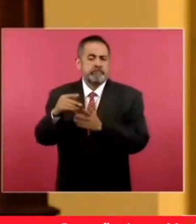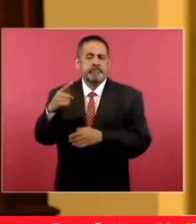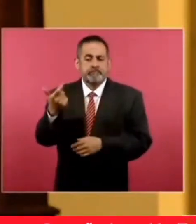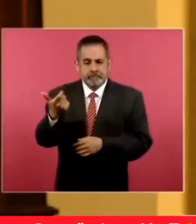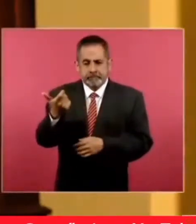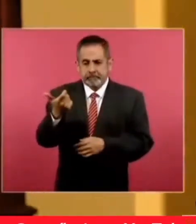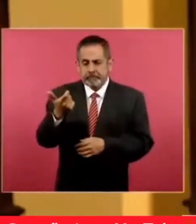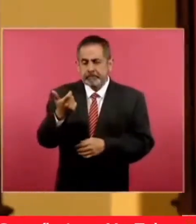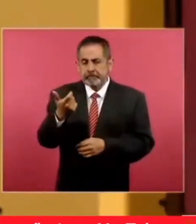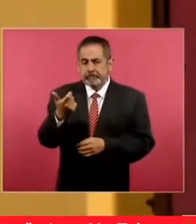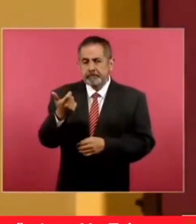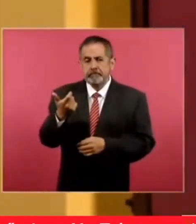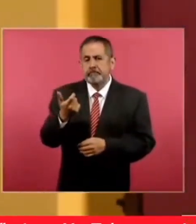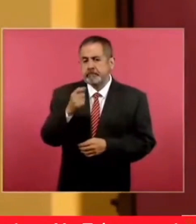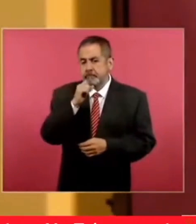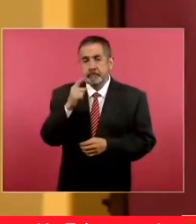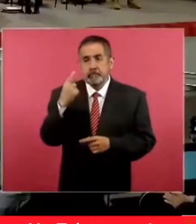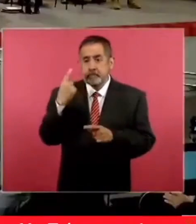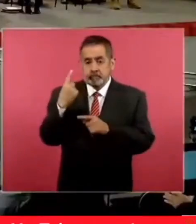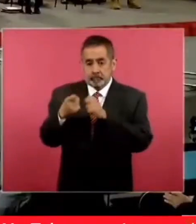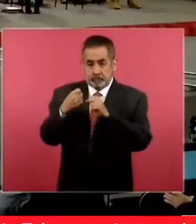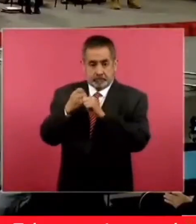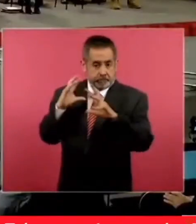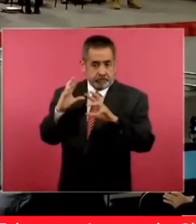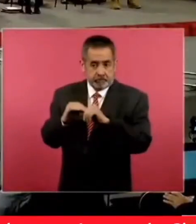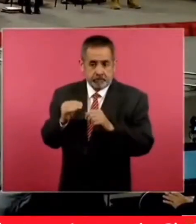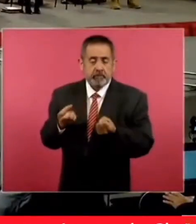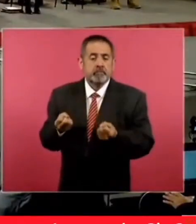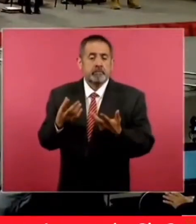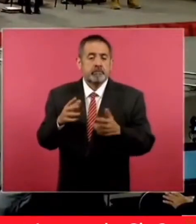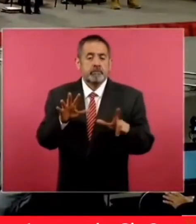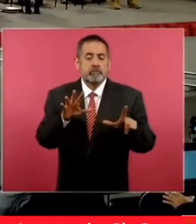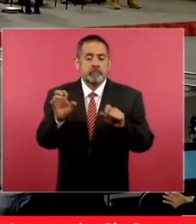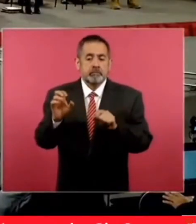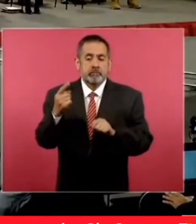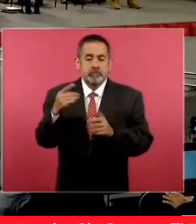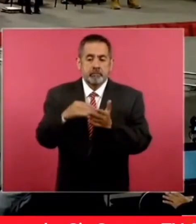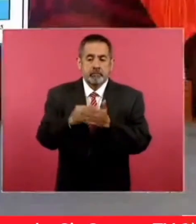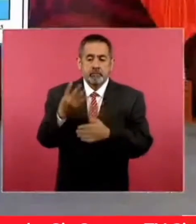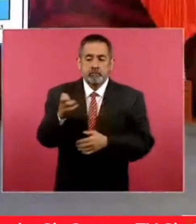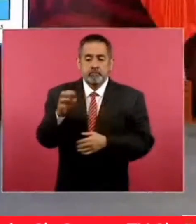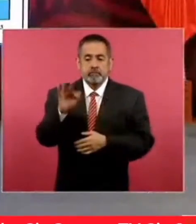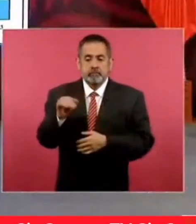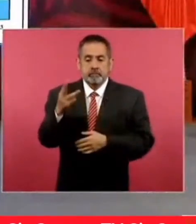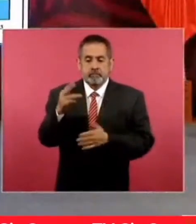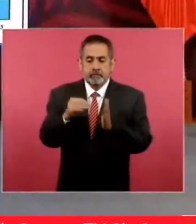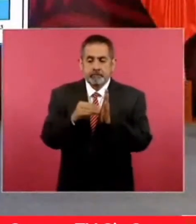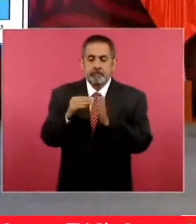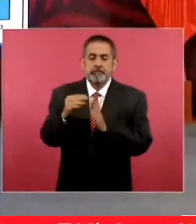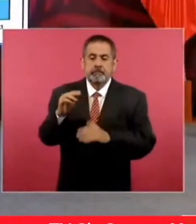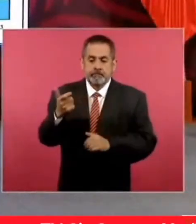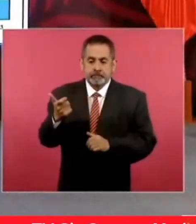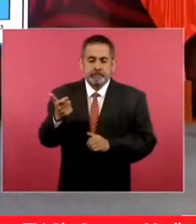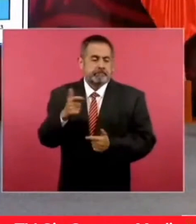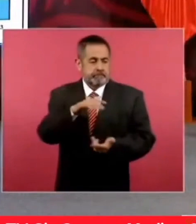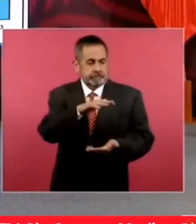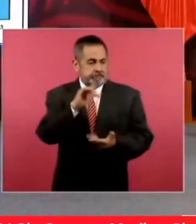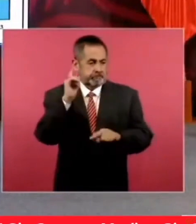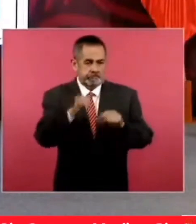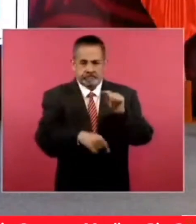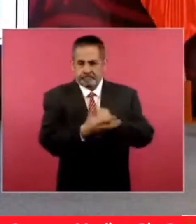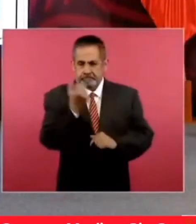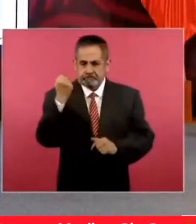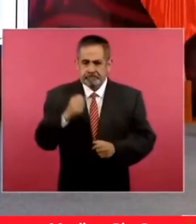de pesos y en el año han sido setecientos o mil cuatrocientos cuarenta y tres millones de pesos recaudados